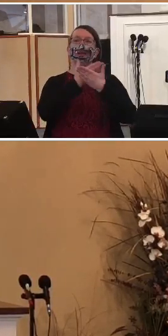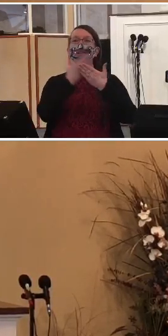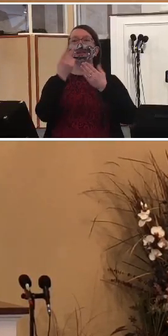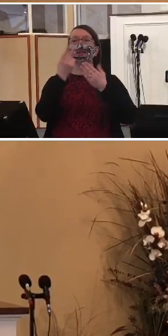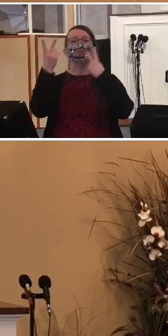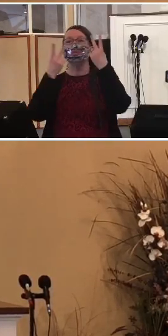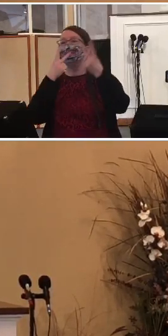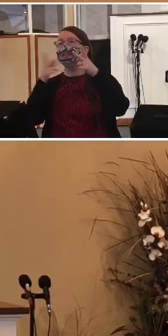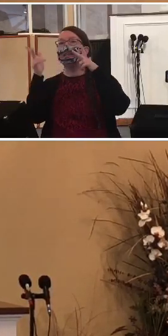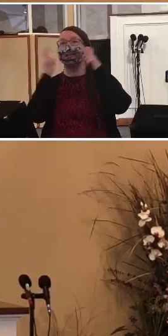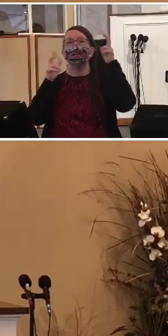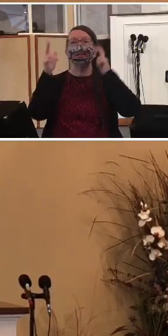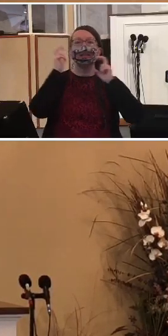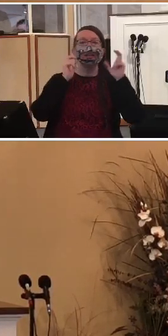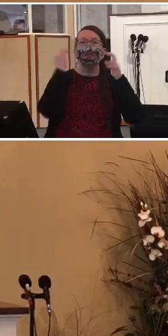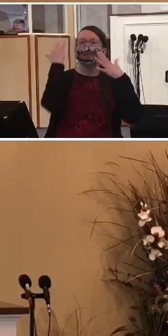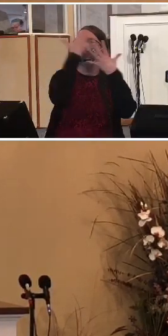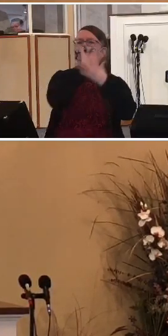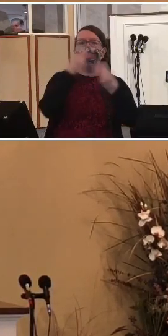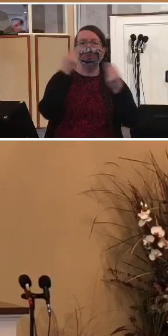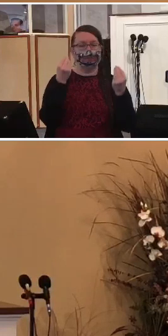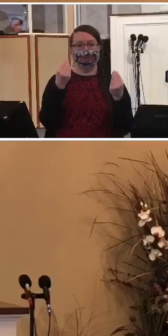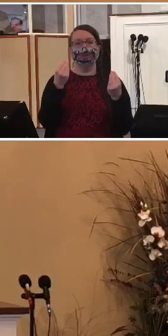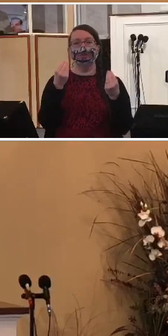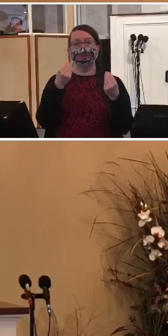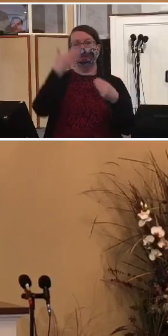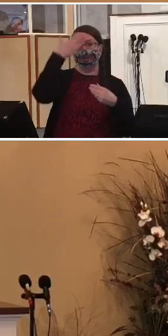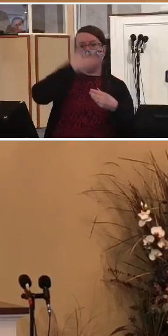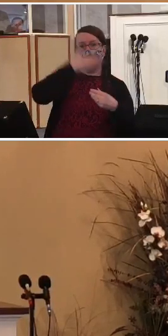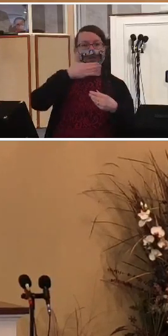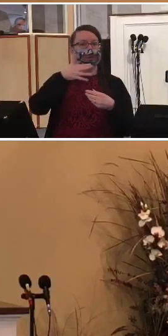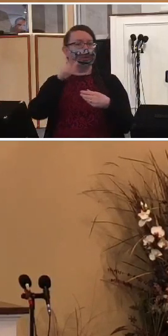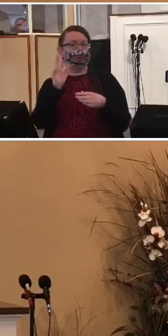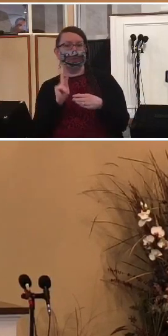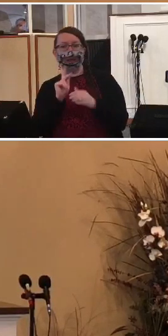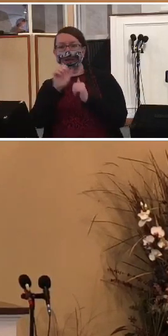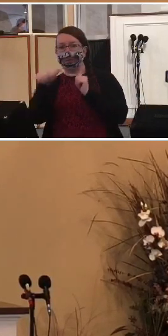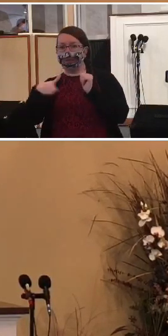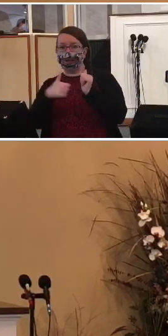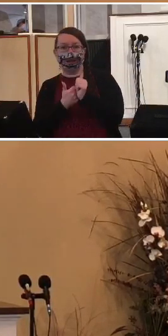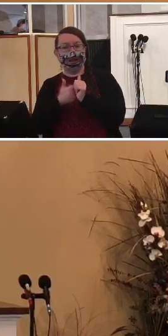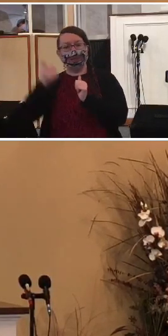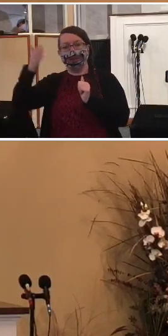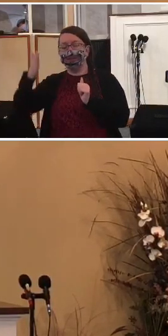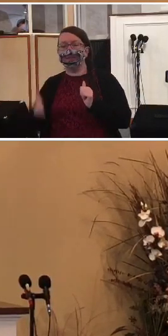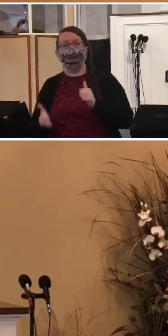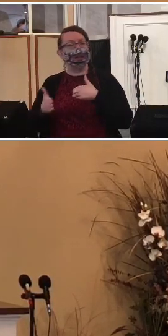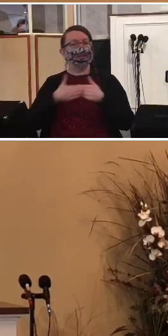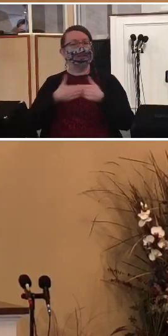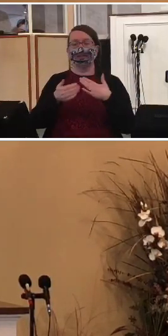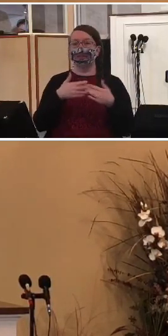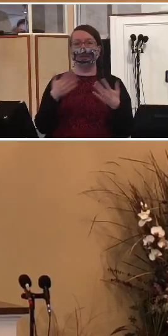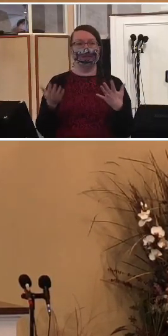Porque ser parte de el frente del building y la parte de atrás del building